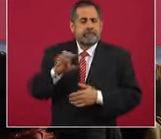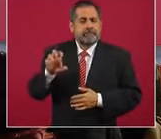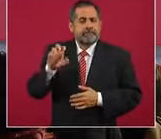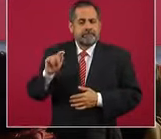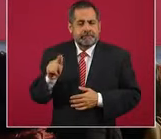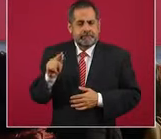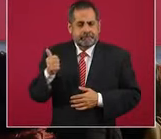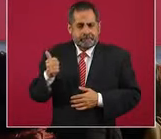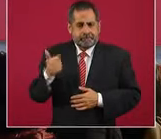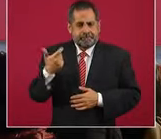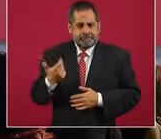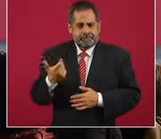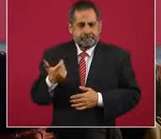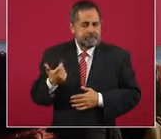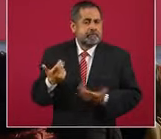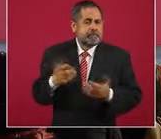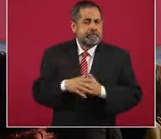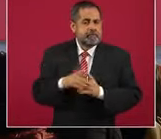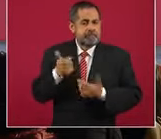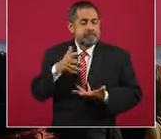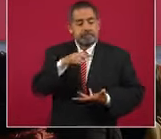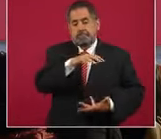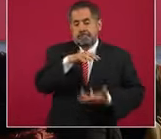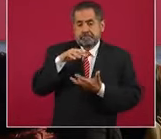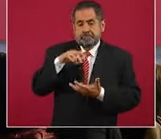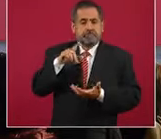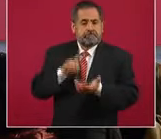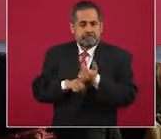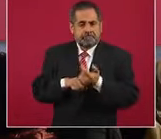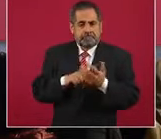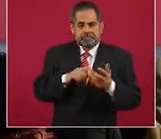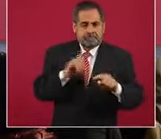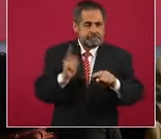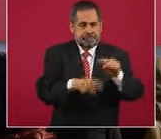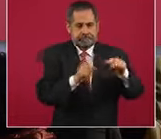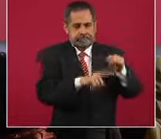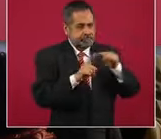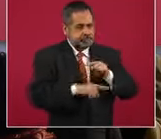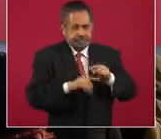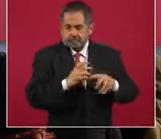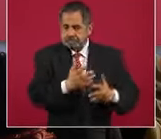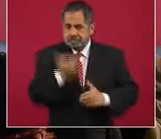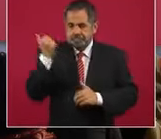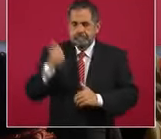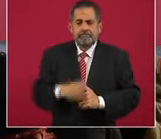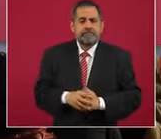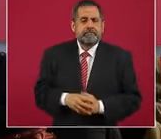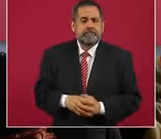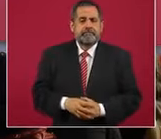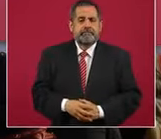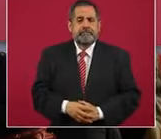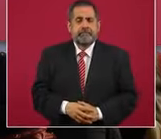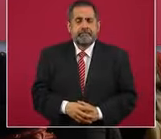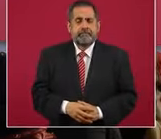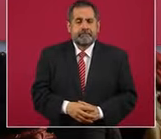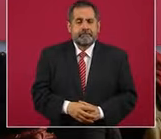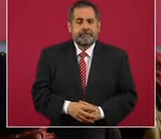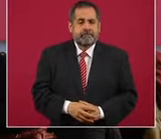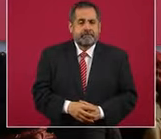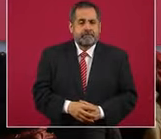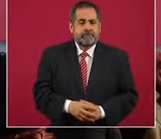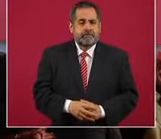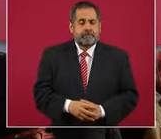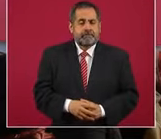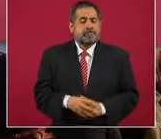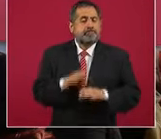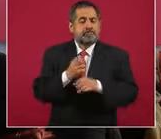137.423.576 pesos, son recursos económicos que se les quitaron a la delincuencia organizada. La que sigue. En